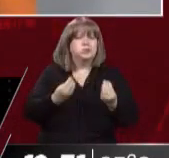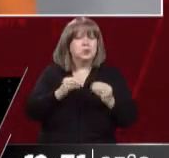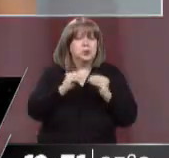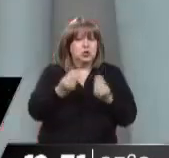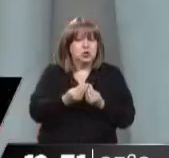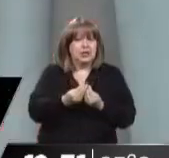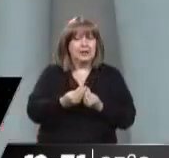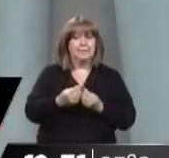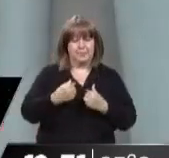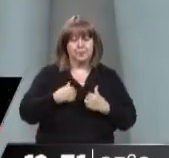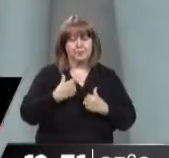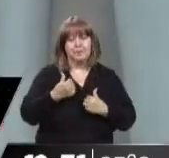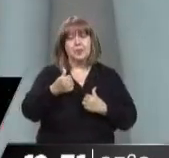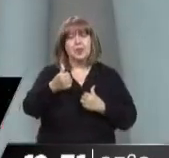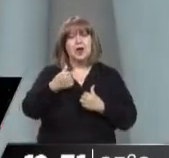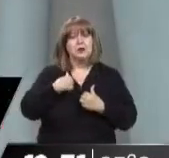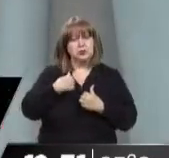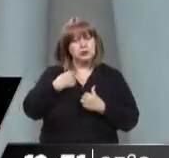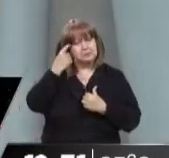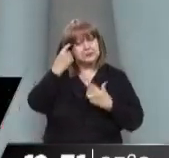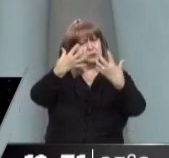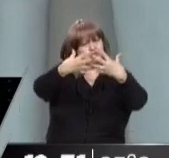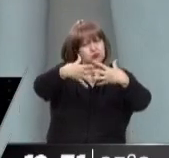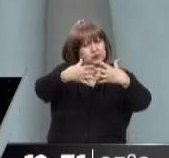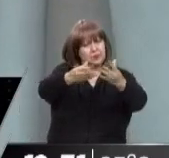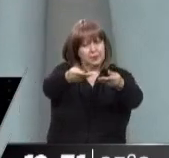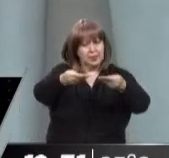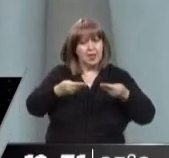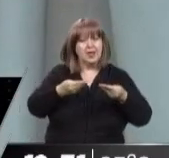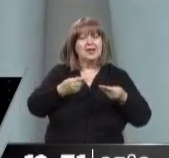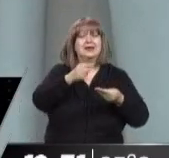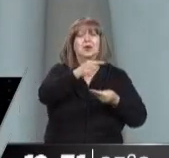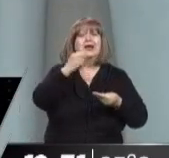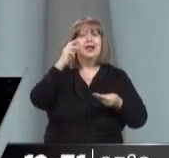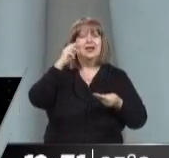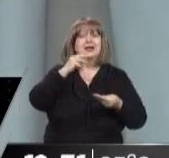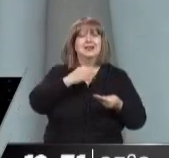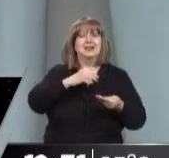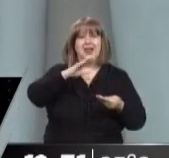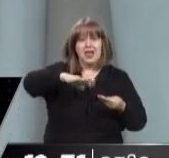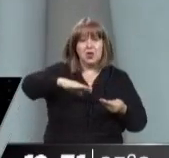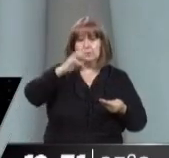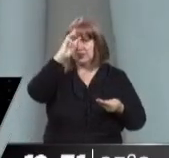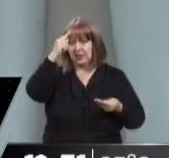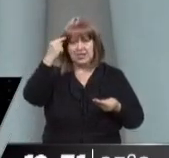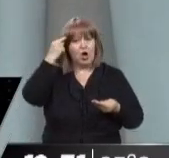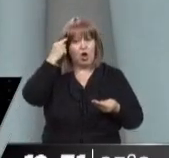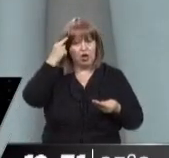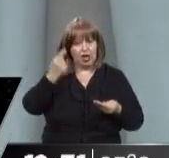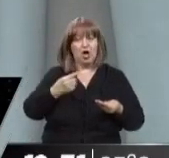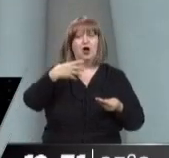cifra bien Nosotros hemos establecido un daño psicológico daño moral